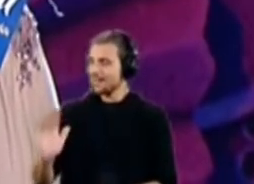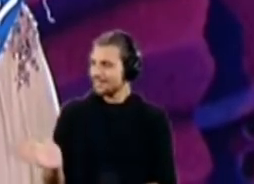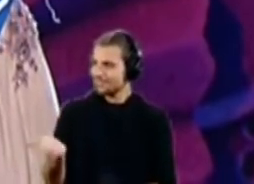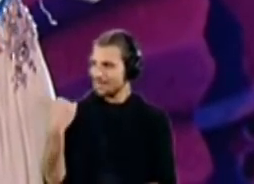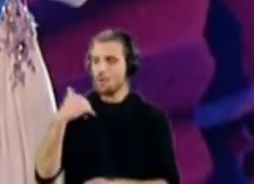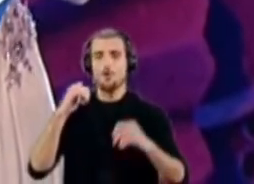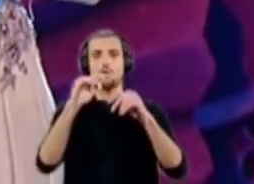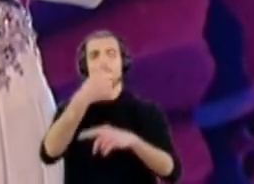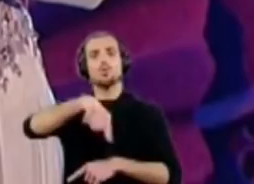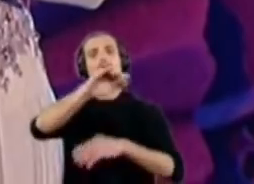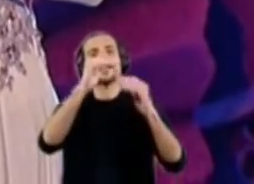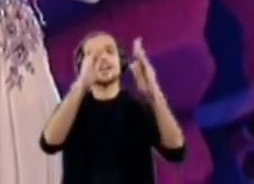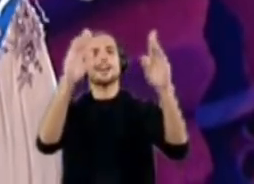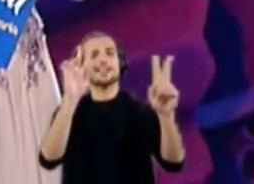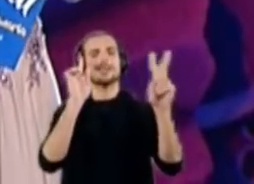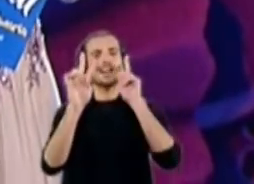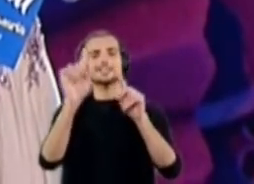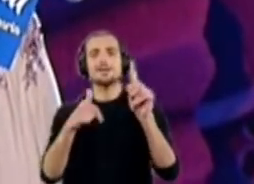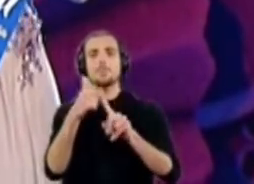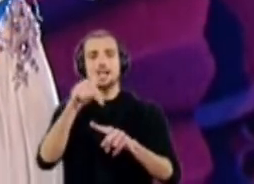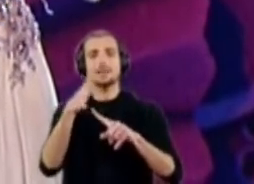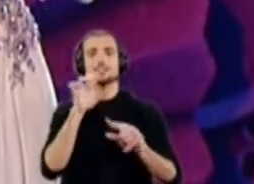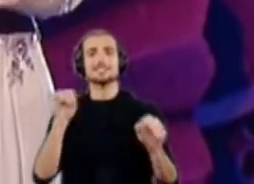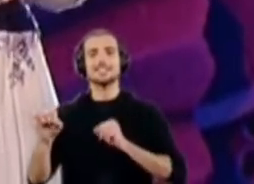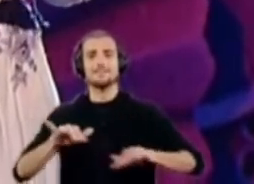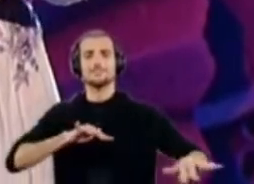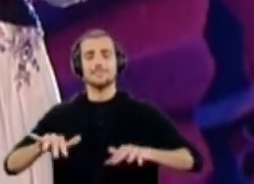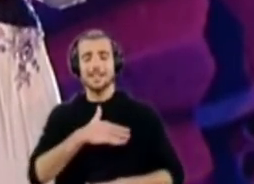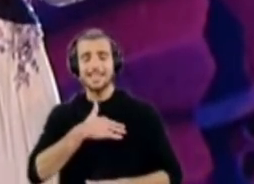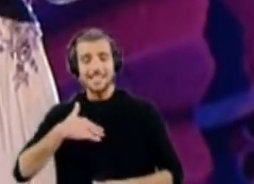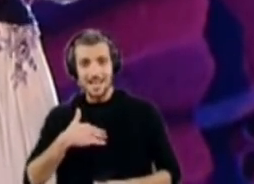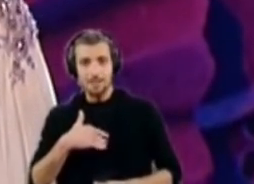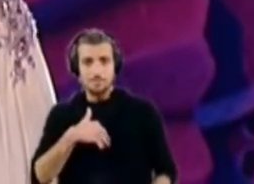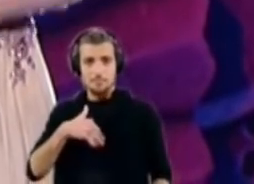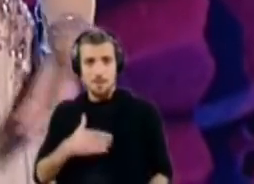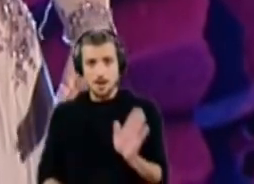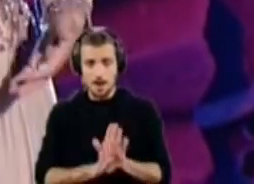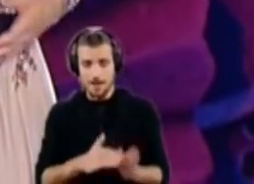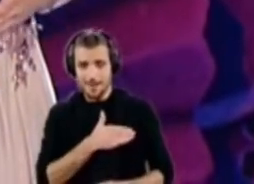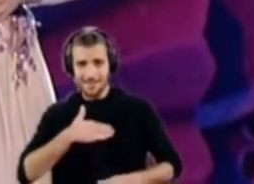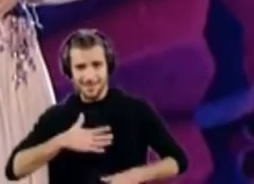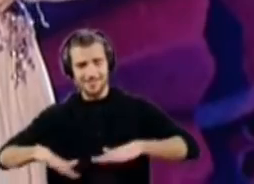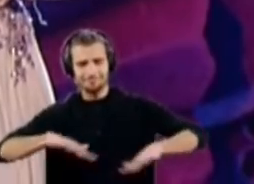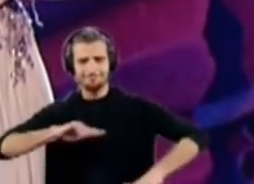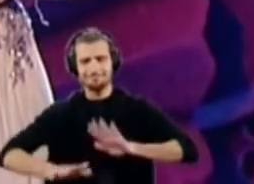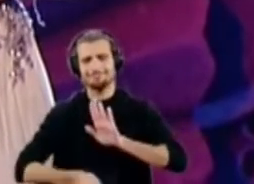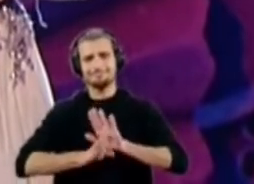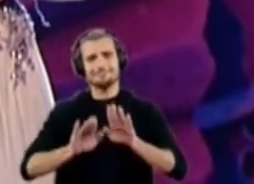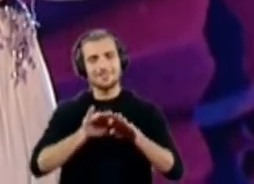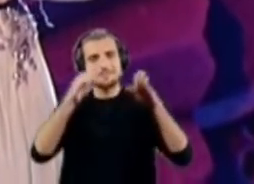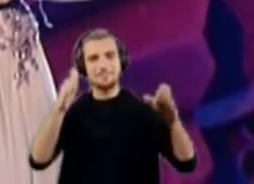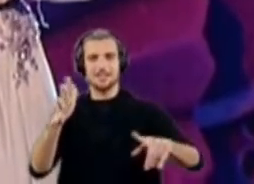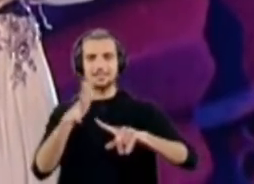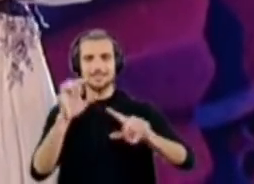Luis Quintana y a Fátima Plata. ¿Quieres empezar a mover un poquito el cuerpo? Seguimos bailando, que siga el ritmo en este escenario del